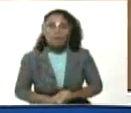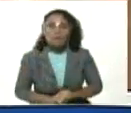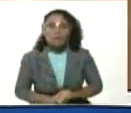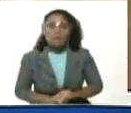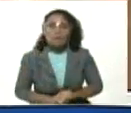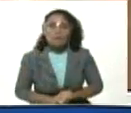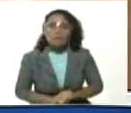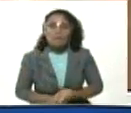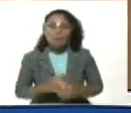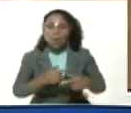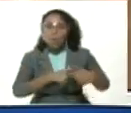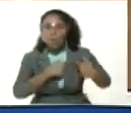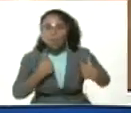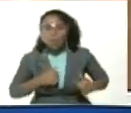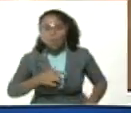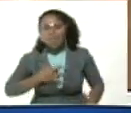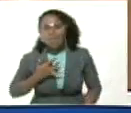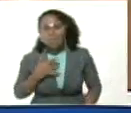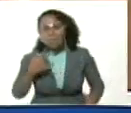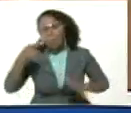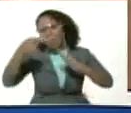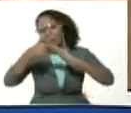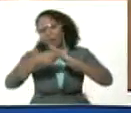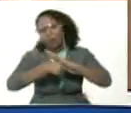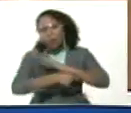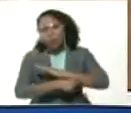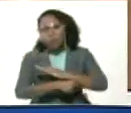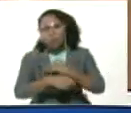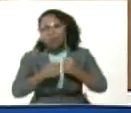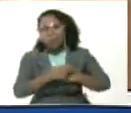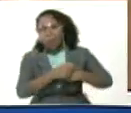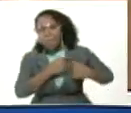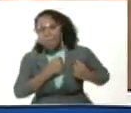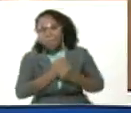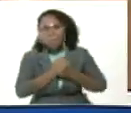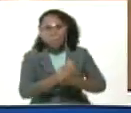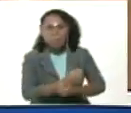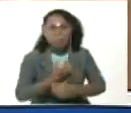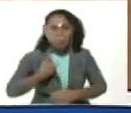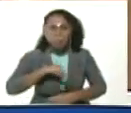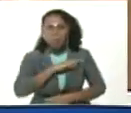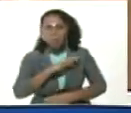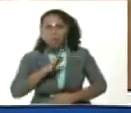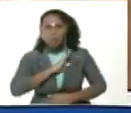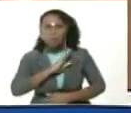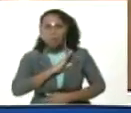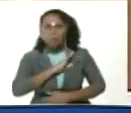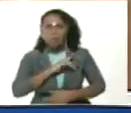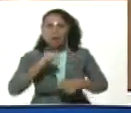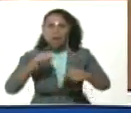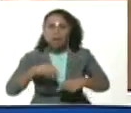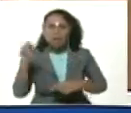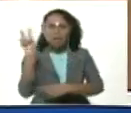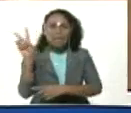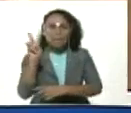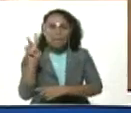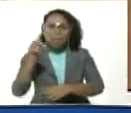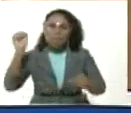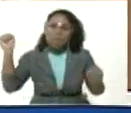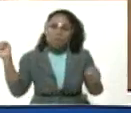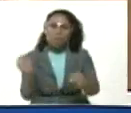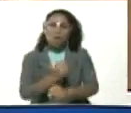Y en el corazón, el sentimiento profundo de amor por lo nuestro, de amor por Venezuela.